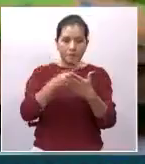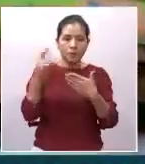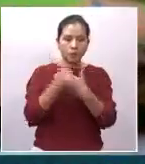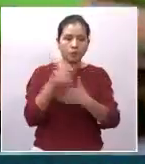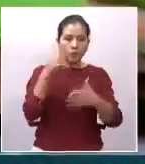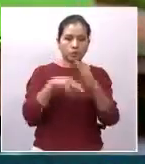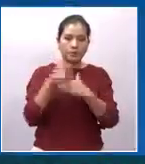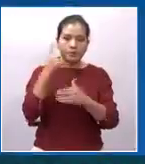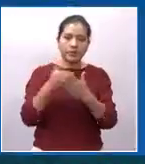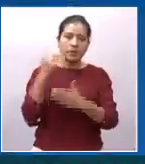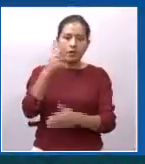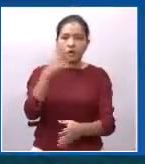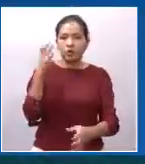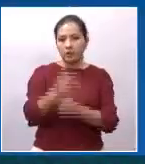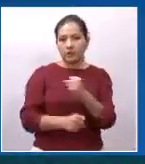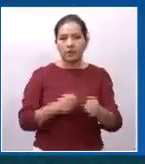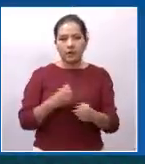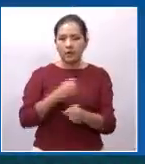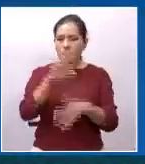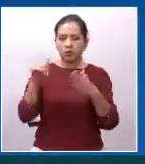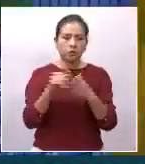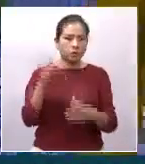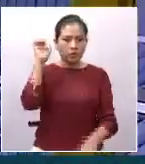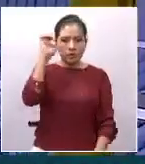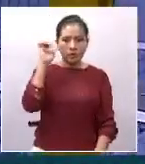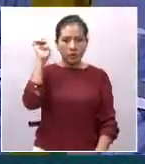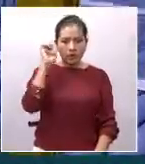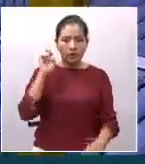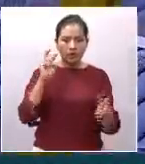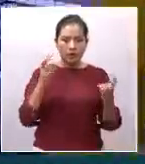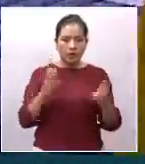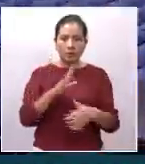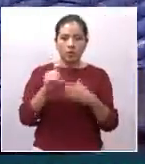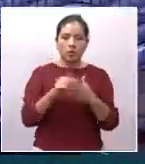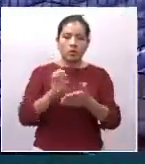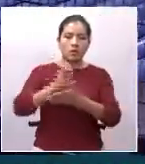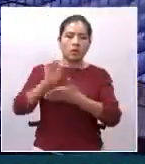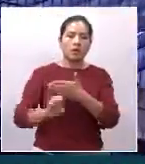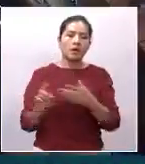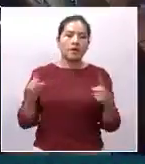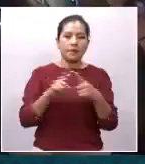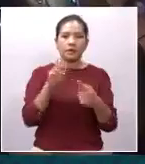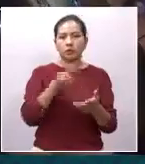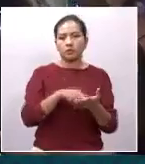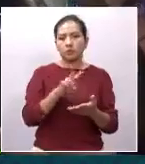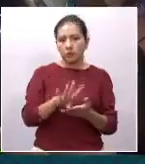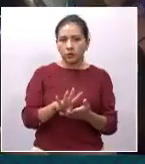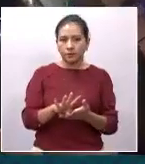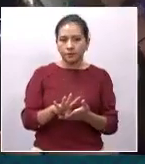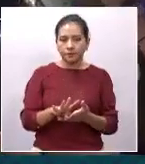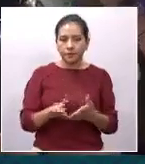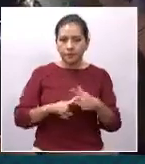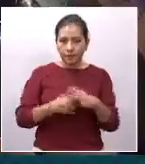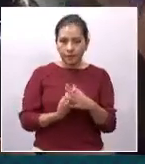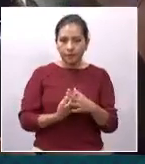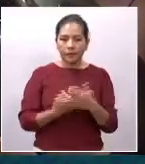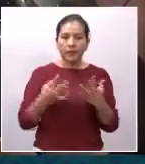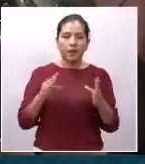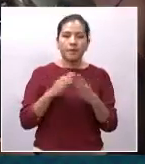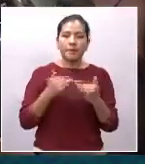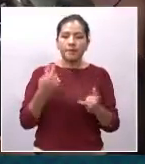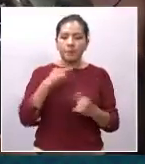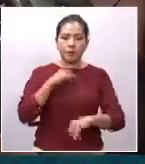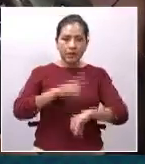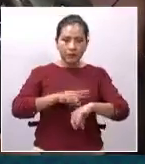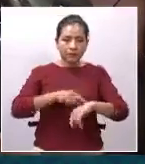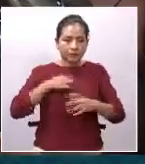que en esa tarea todas las entidades estatales continuarán a partir de enero de 2024. Este es el momento que nos permite también poder